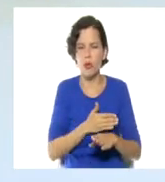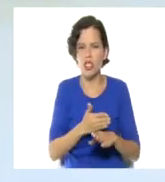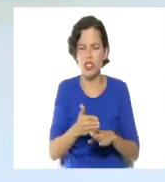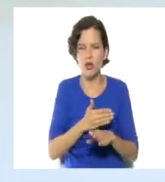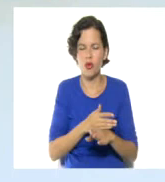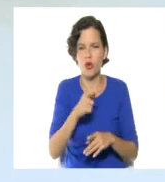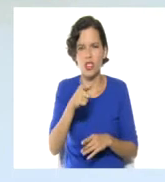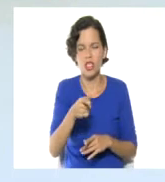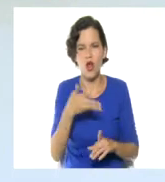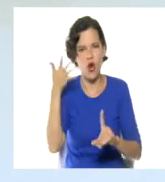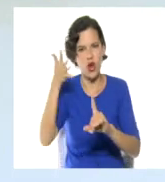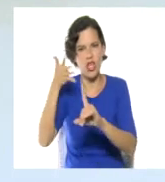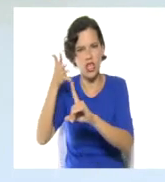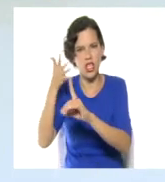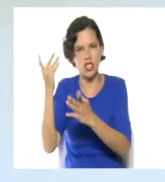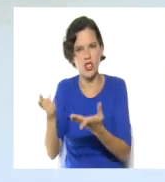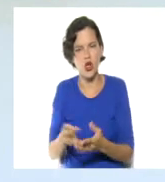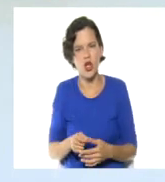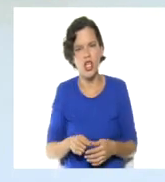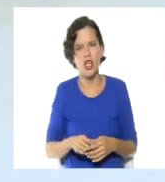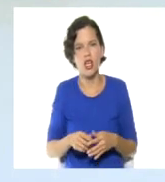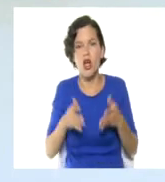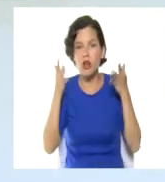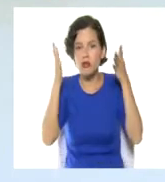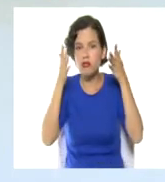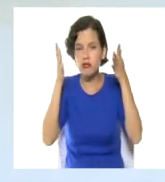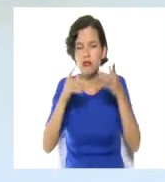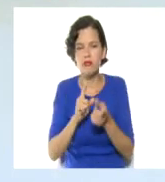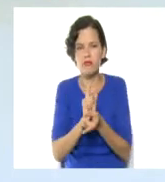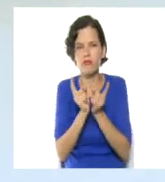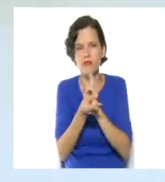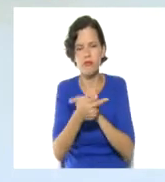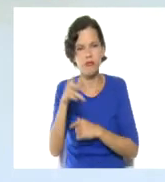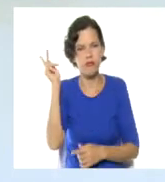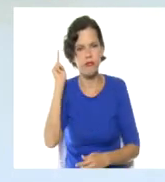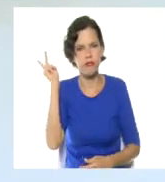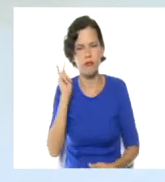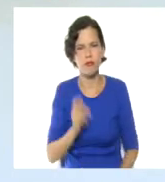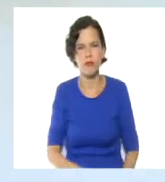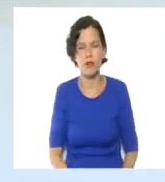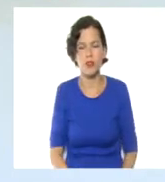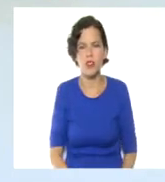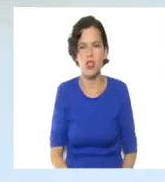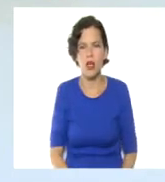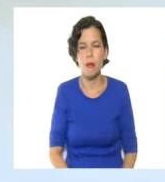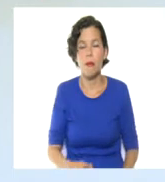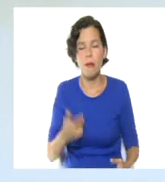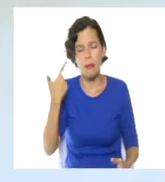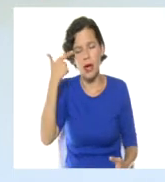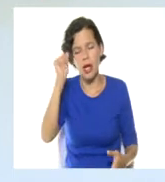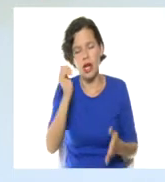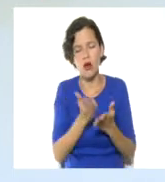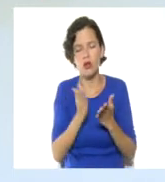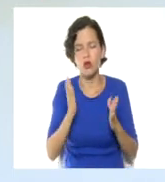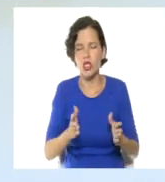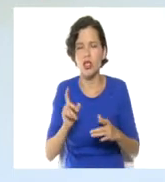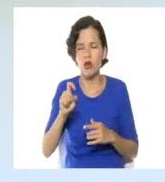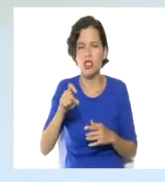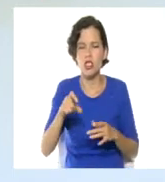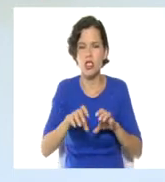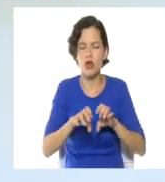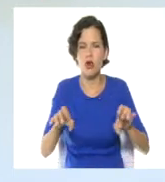compartiendo algunas orientaciones, recomendaciones y adaptaciones curriculares dirigidas a los estudiantes con necesidades